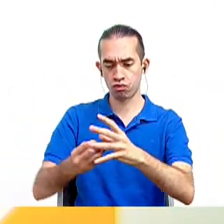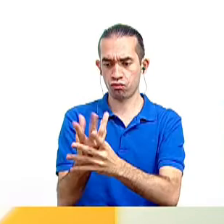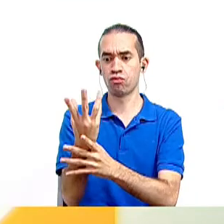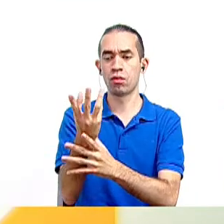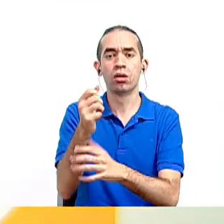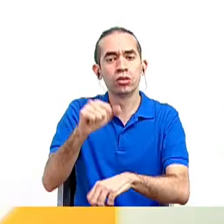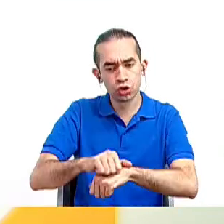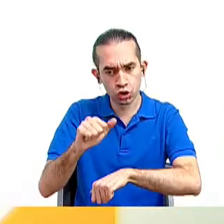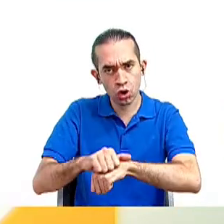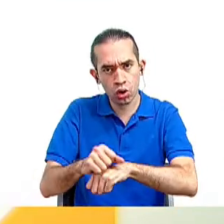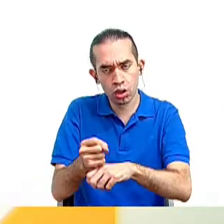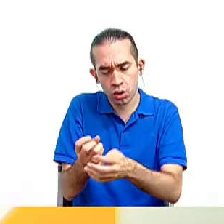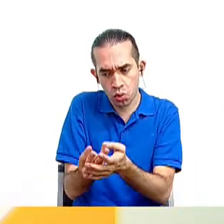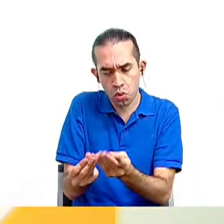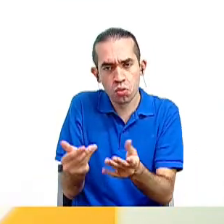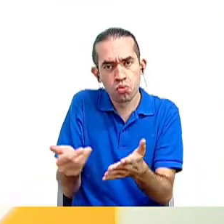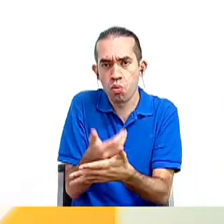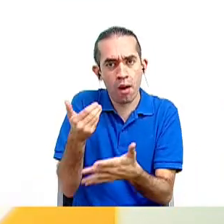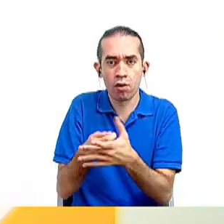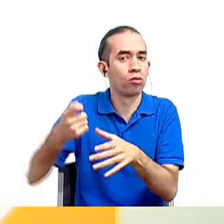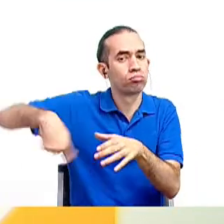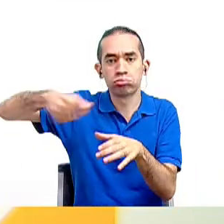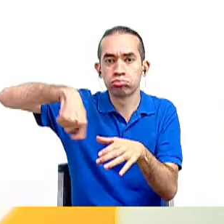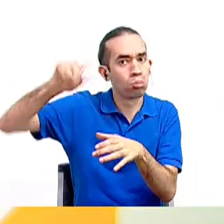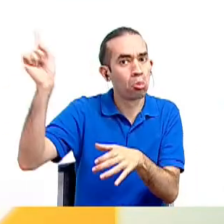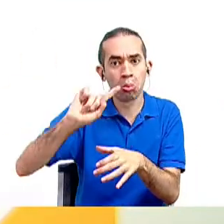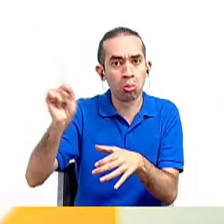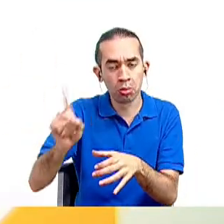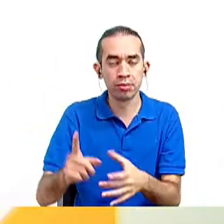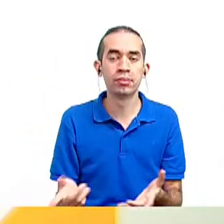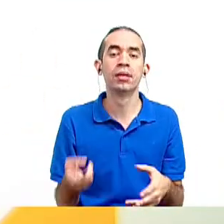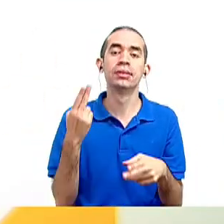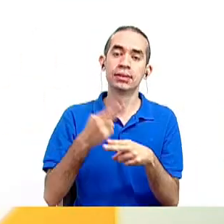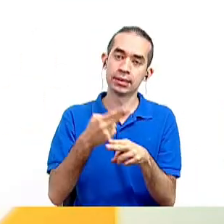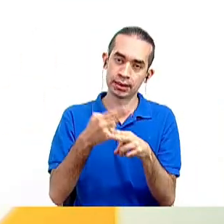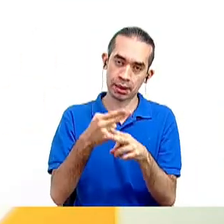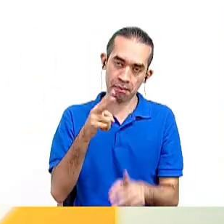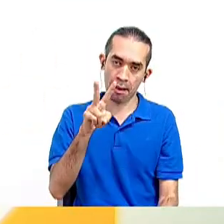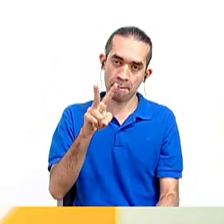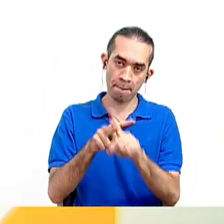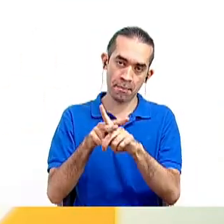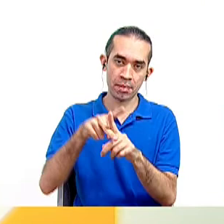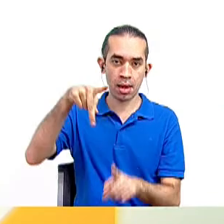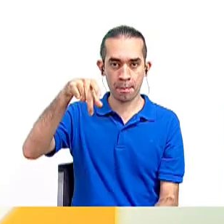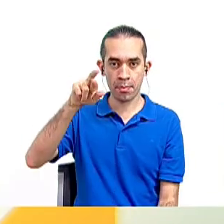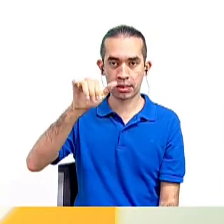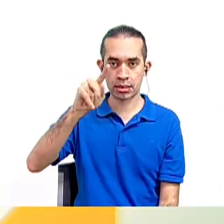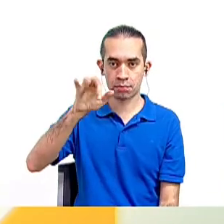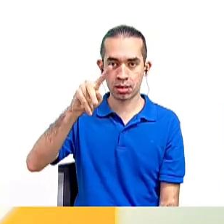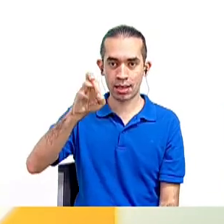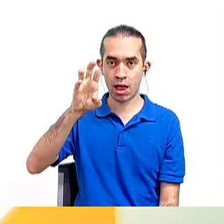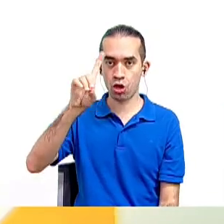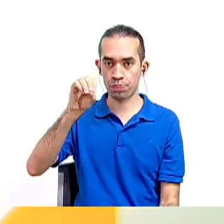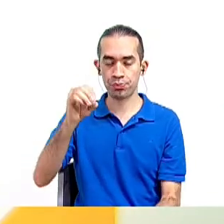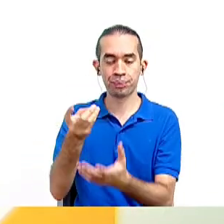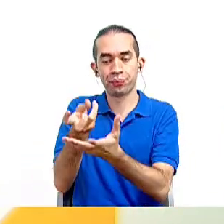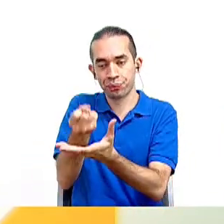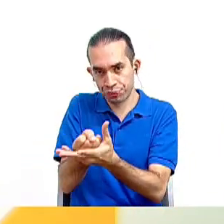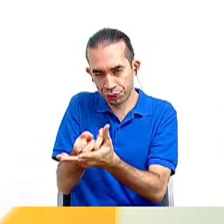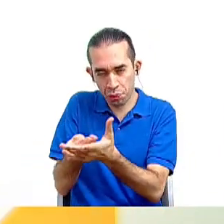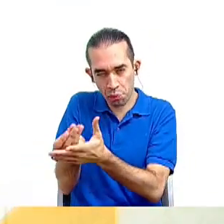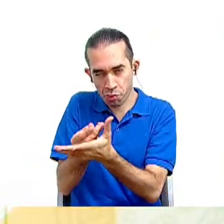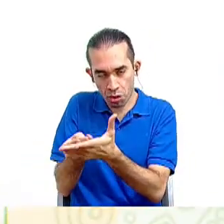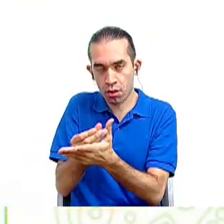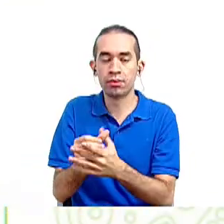un sólido, que es un sólido nuevo y no se disuelve en agua. Eso es lo que se llama la aparición de un precipitado. Vamos a ver ahora otro tipo